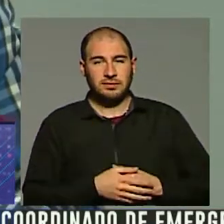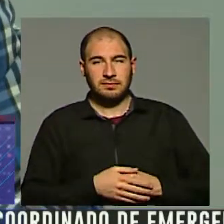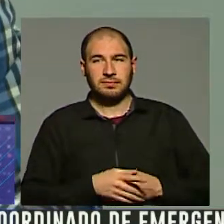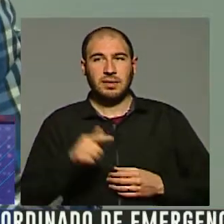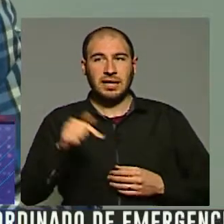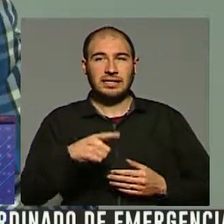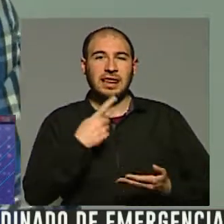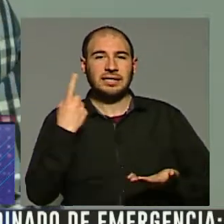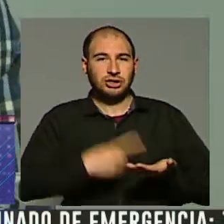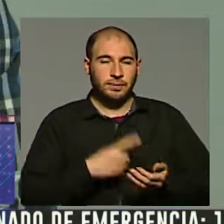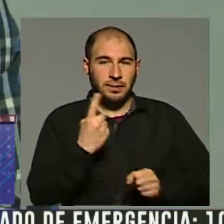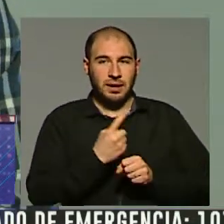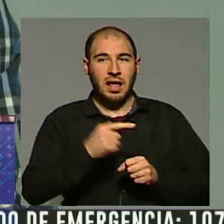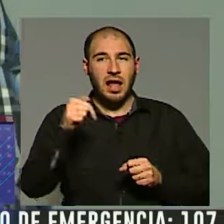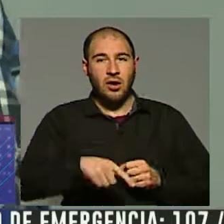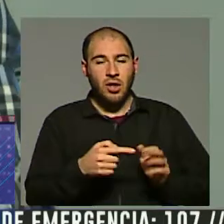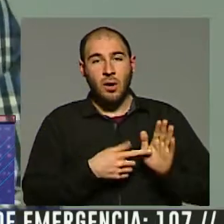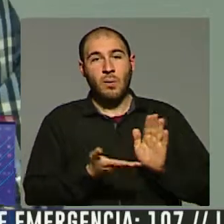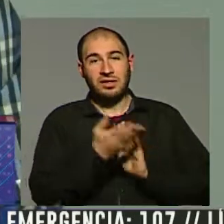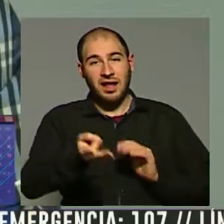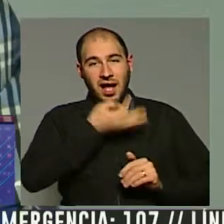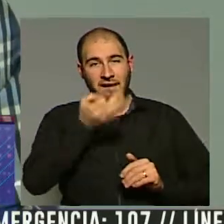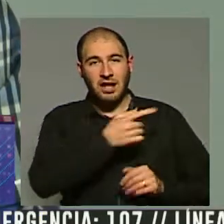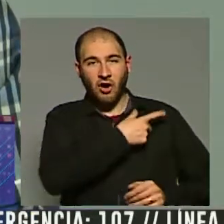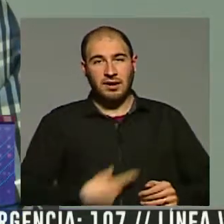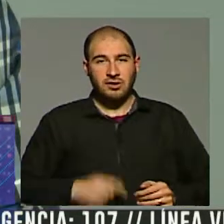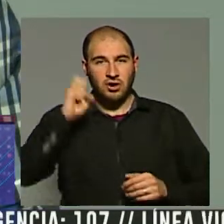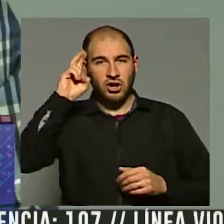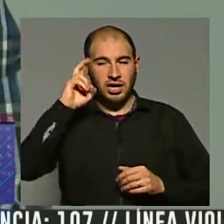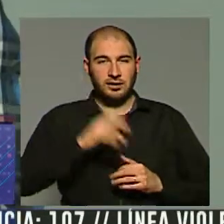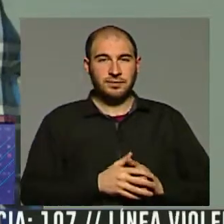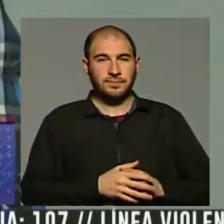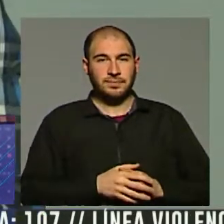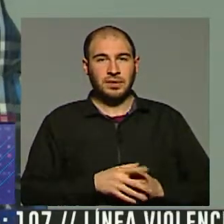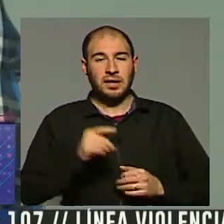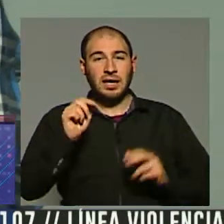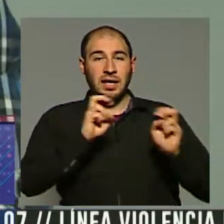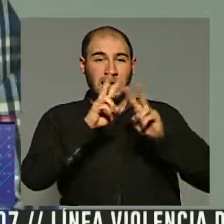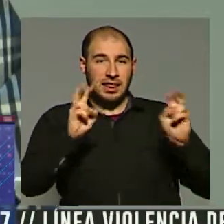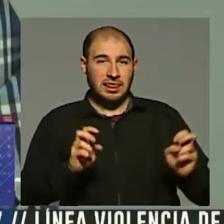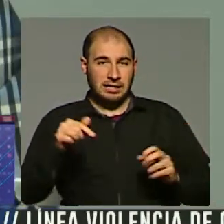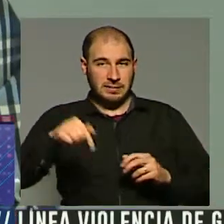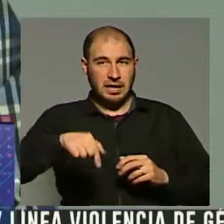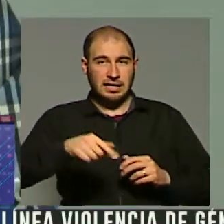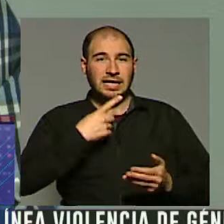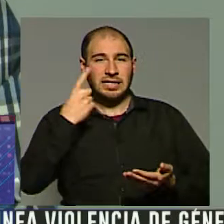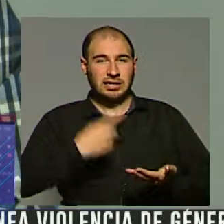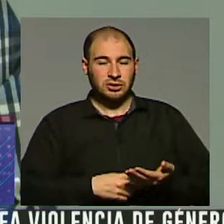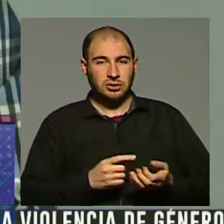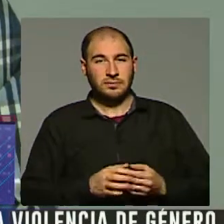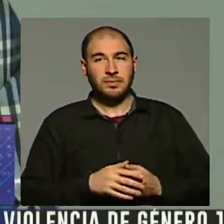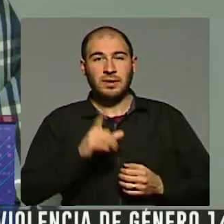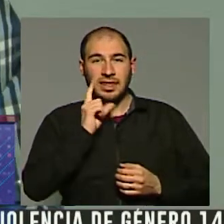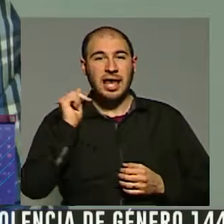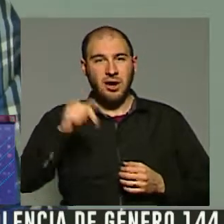es la medida principal. Momento de compartir la palabra del gobernador Alfredo Cornejo en alusiones a esta medida tomada en